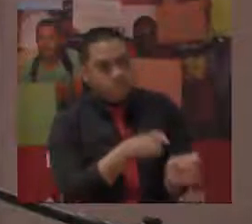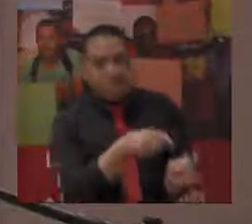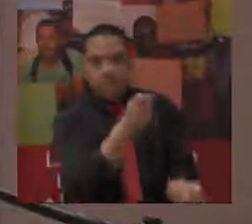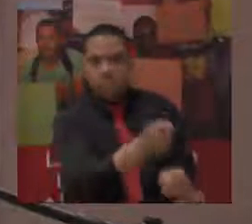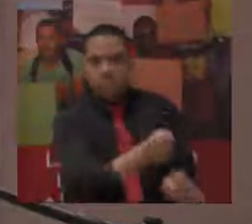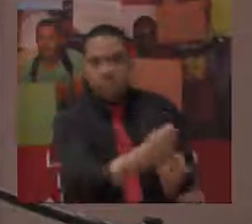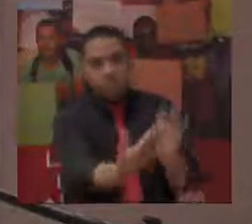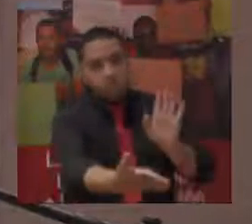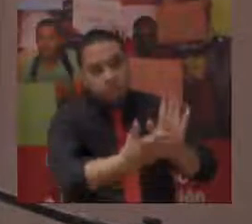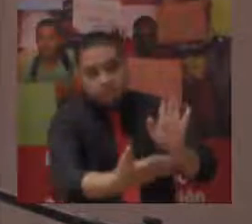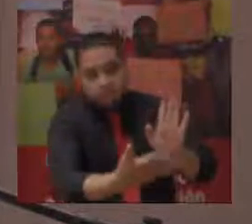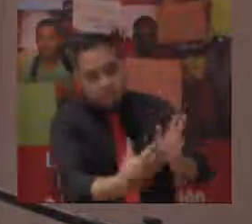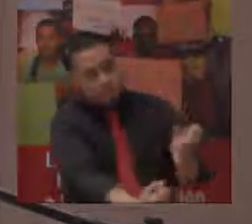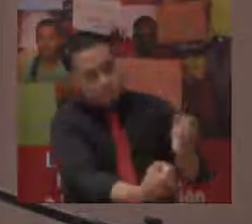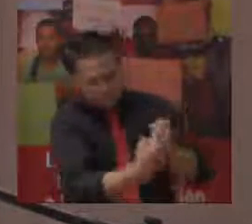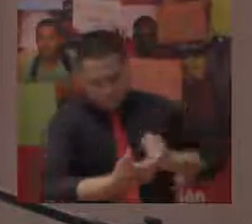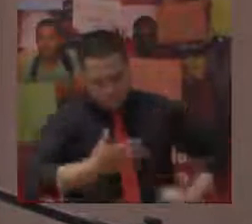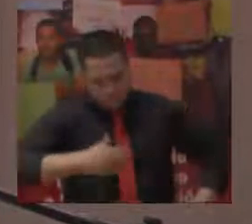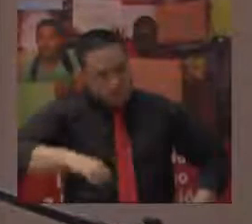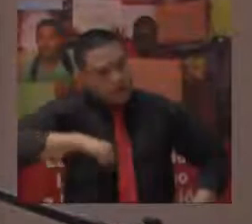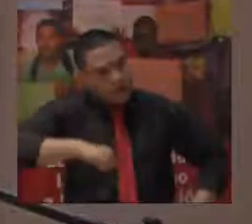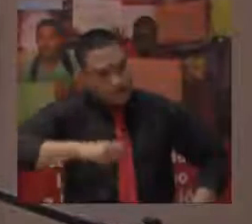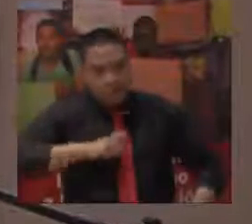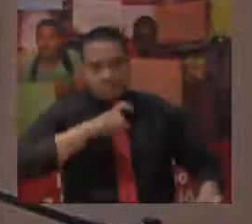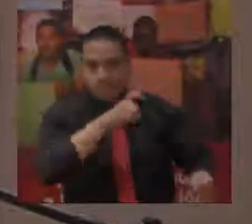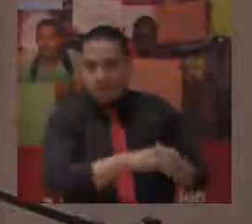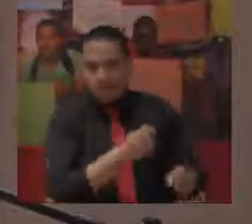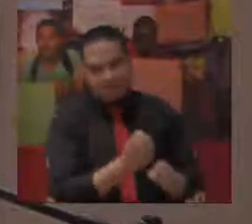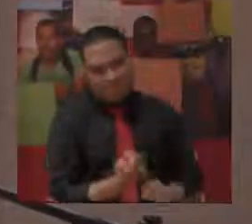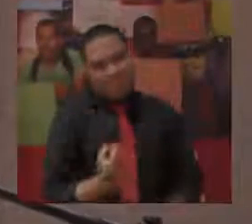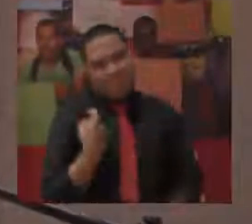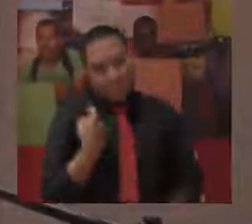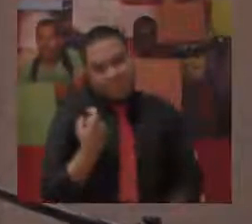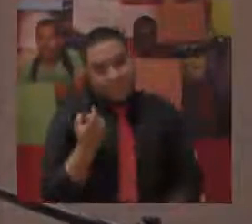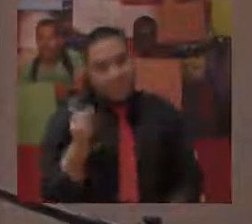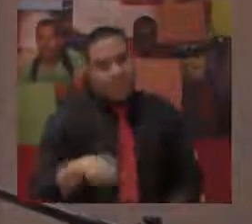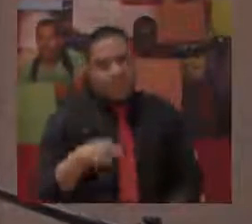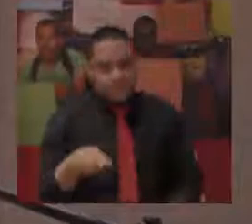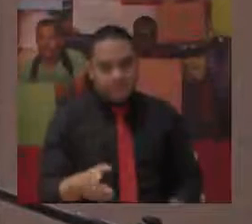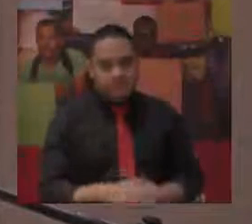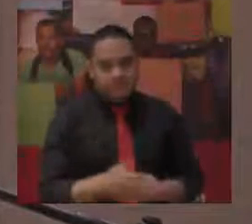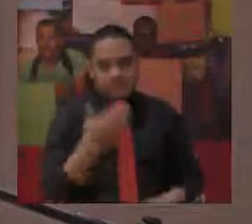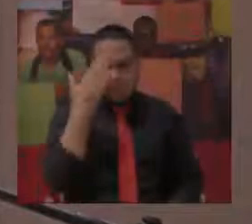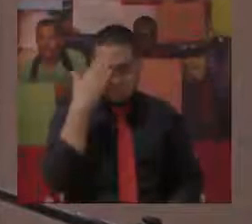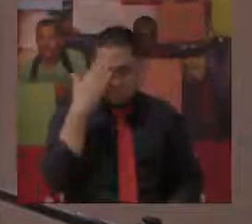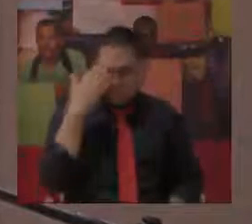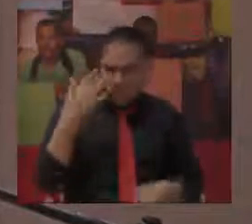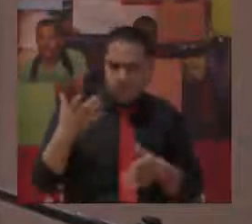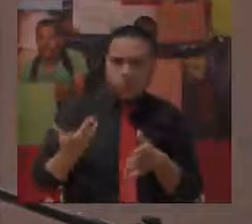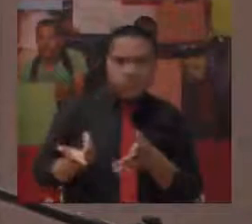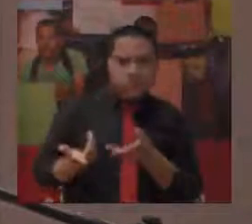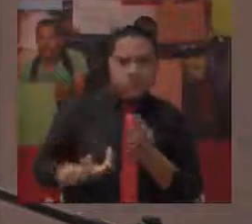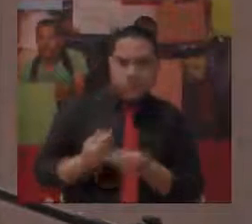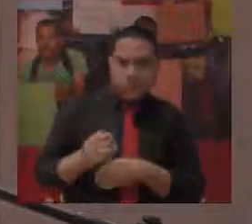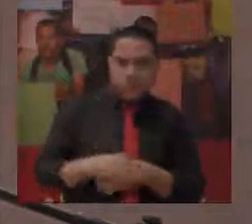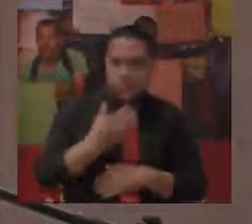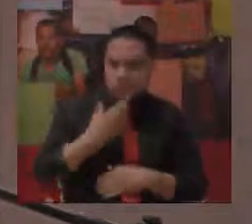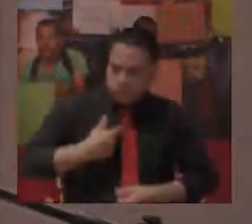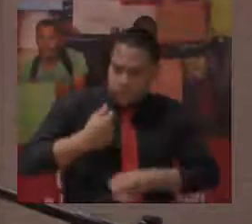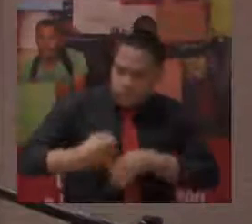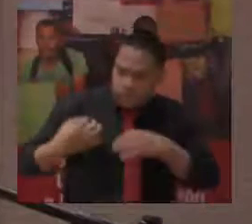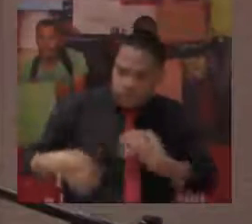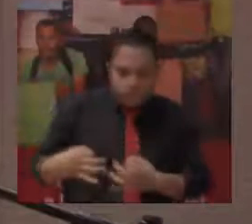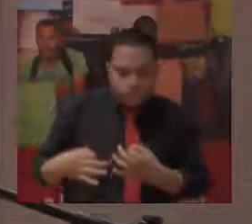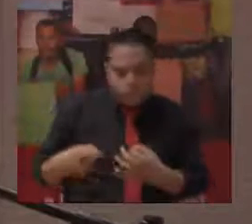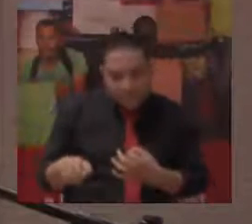plenas garantías, con plenos derechos. La informalidad no es ilegalidad, pero está cerquita. Y ahí creo que tenemos que hacer un